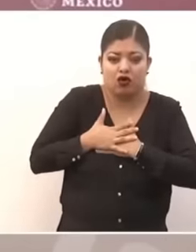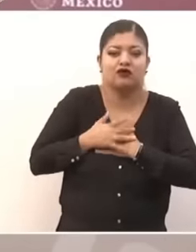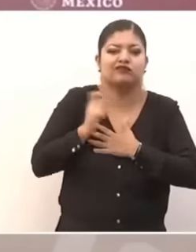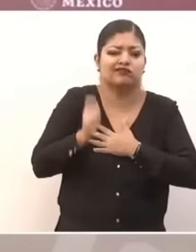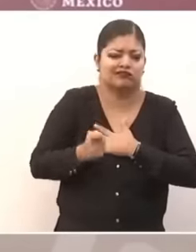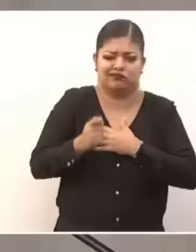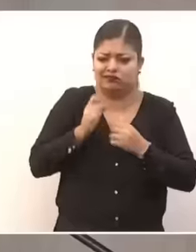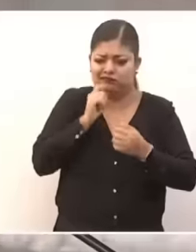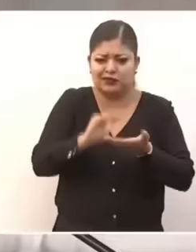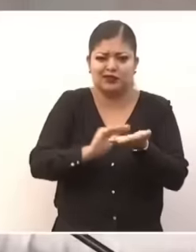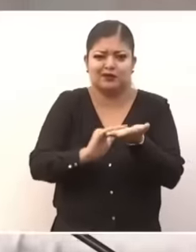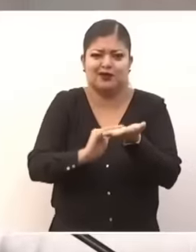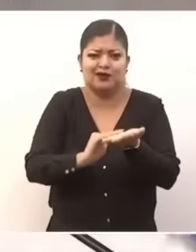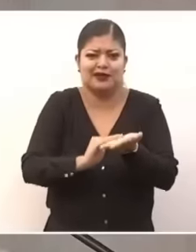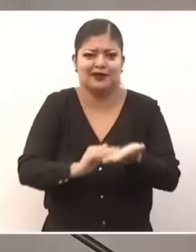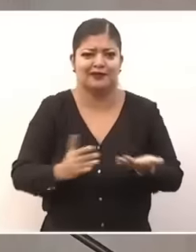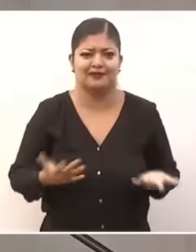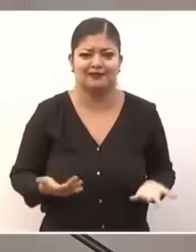dicho.